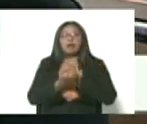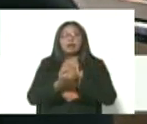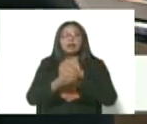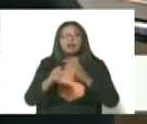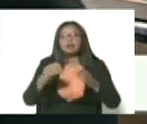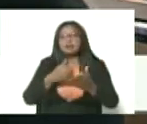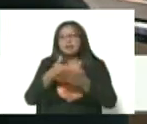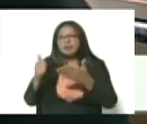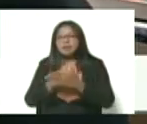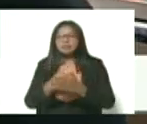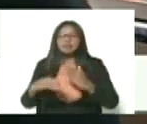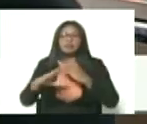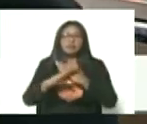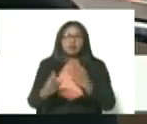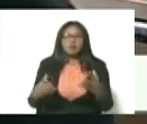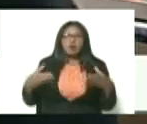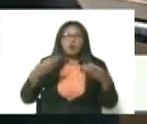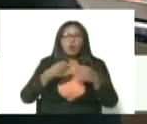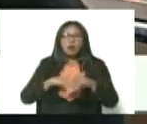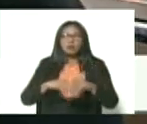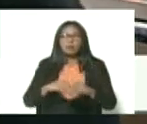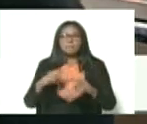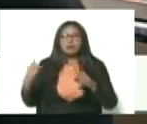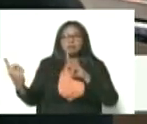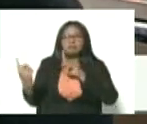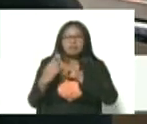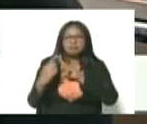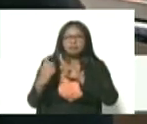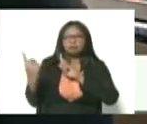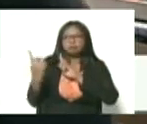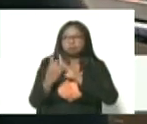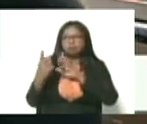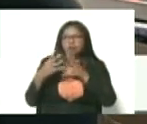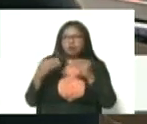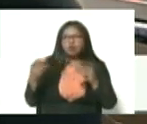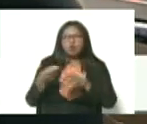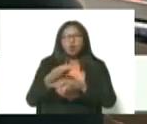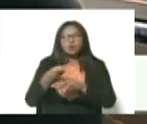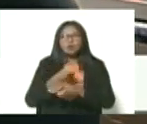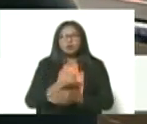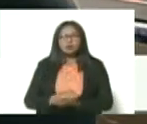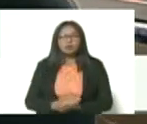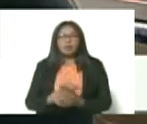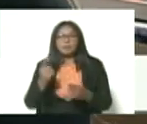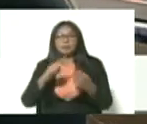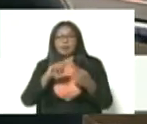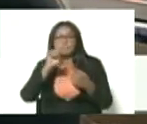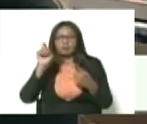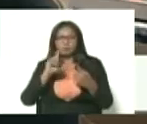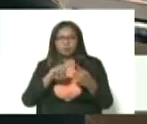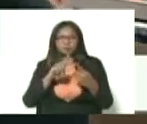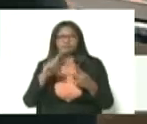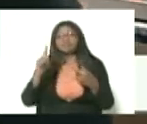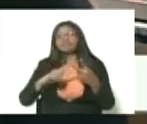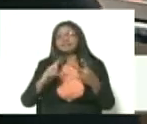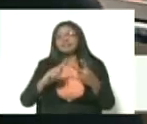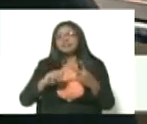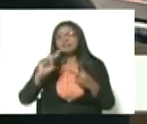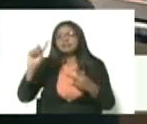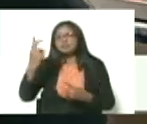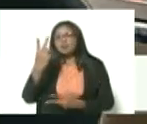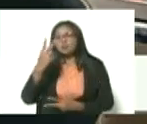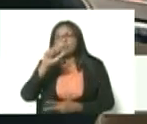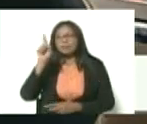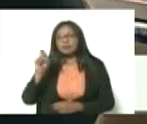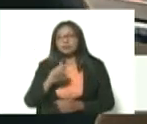pasos? Una mesa de negociación, pero directa, entre los dos gobiernos. Esa sería la primera pregunta. Luego, con respecto a